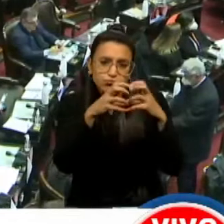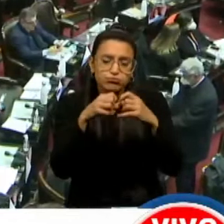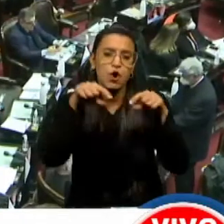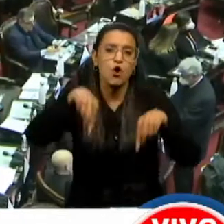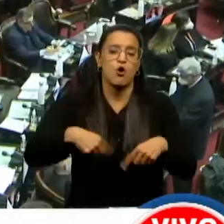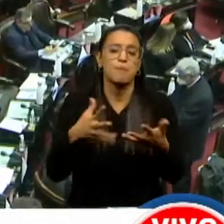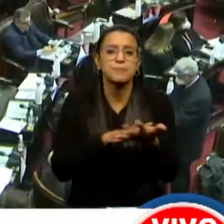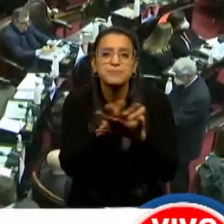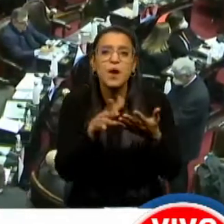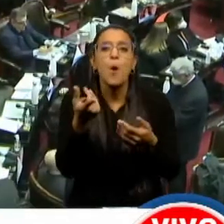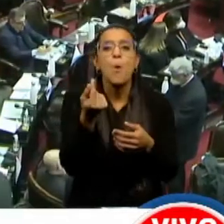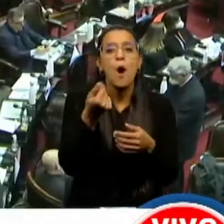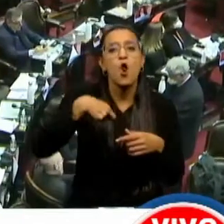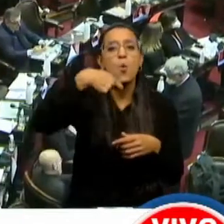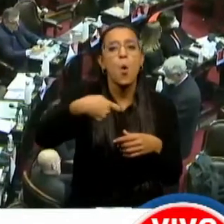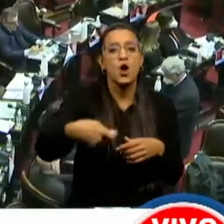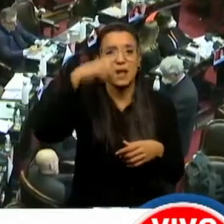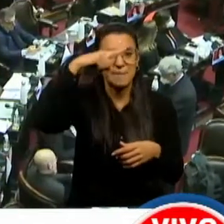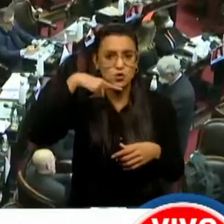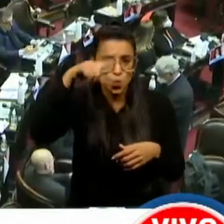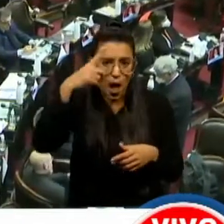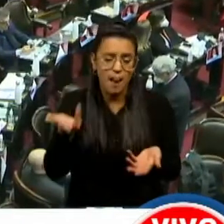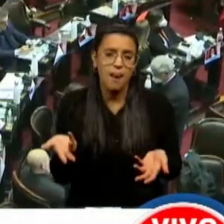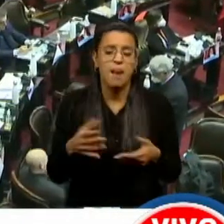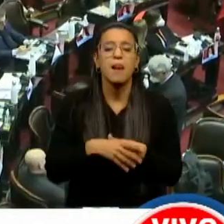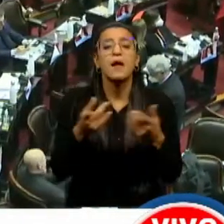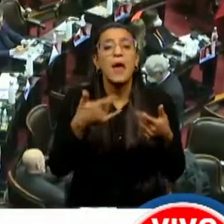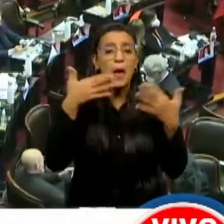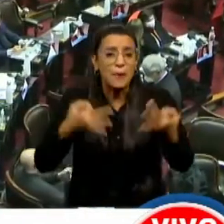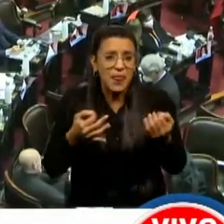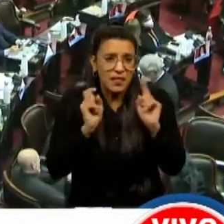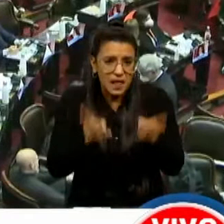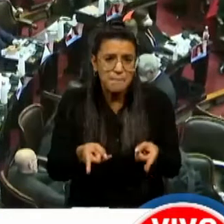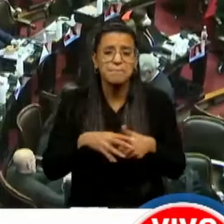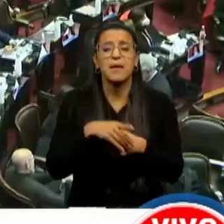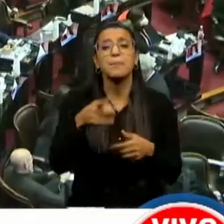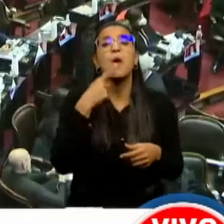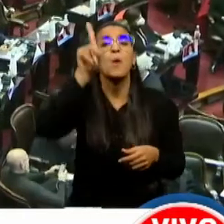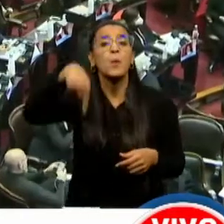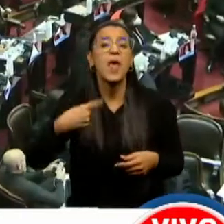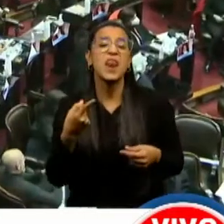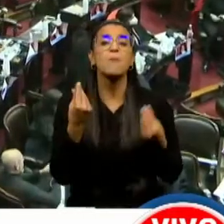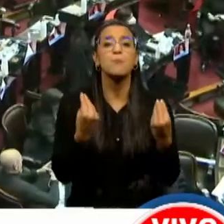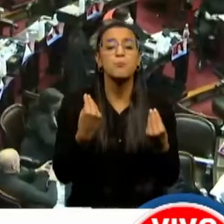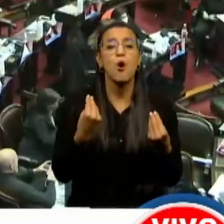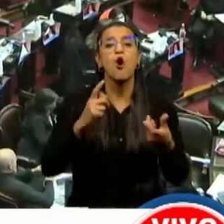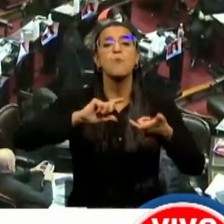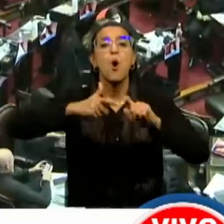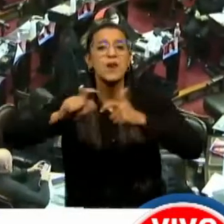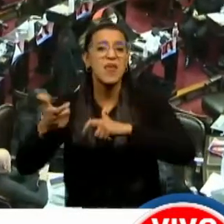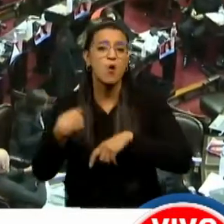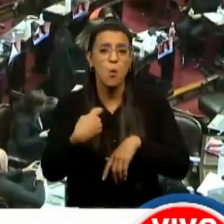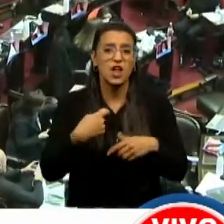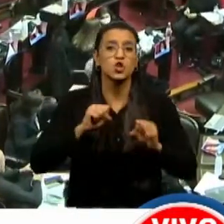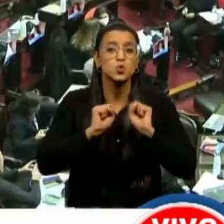este mantenimiento del valor de la cuota mensual. Es cierto además que esto se produjo por la suspensión de la movilidad